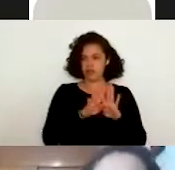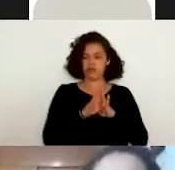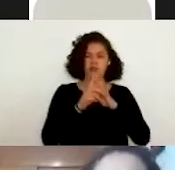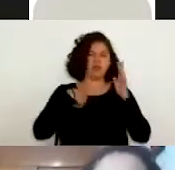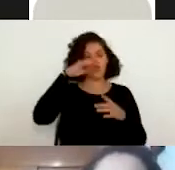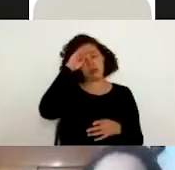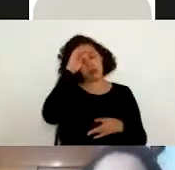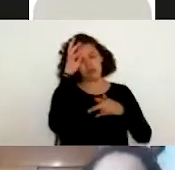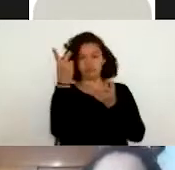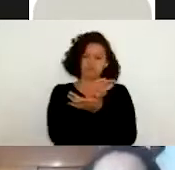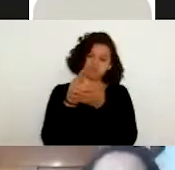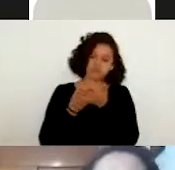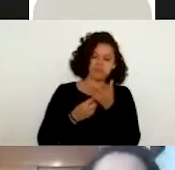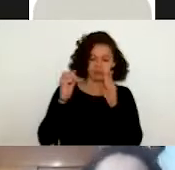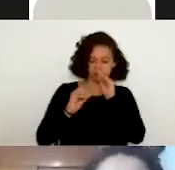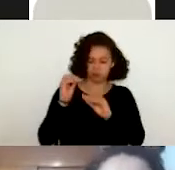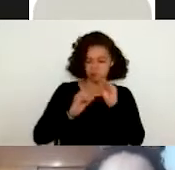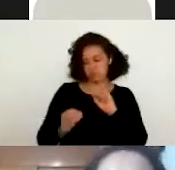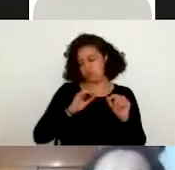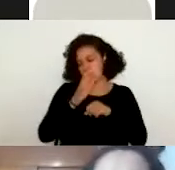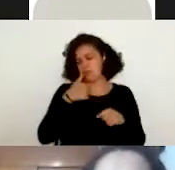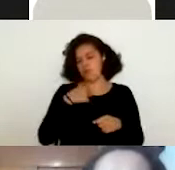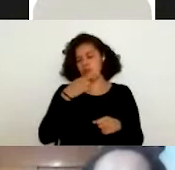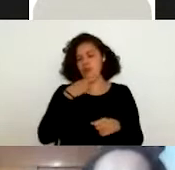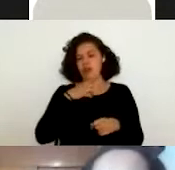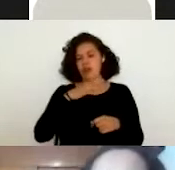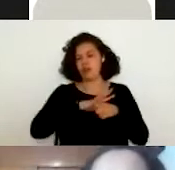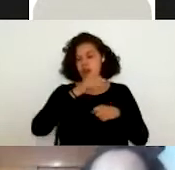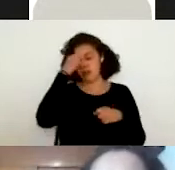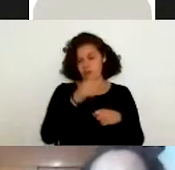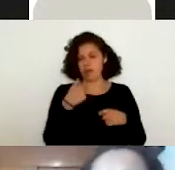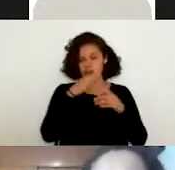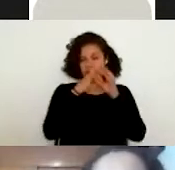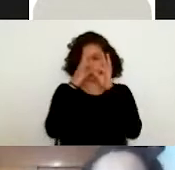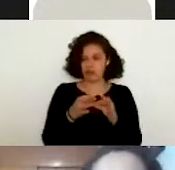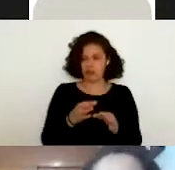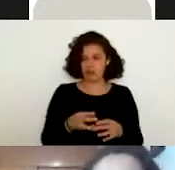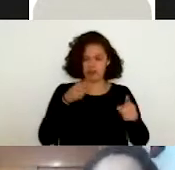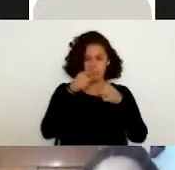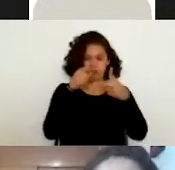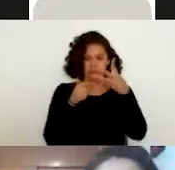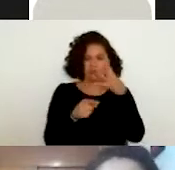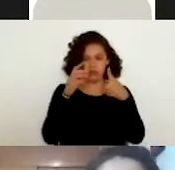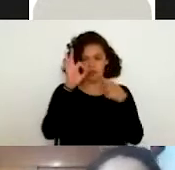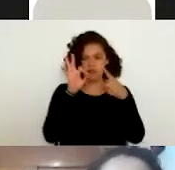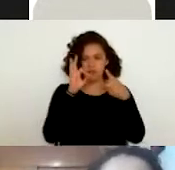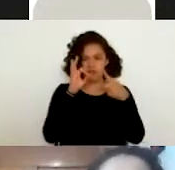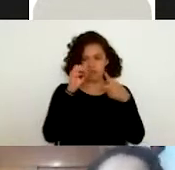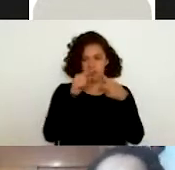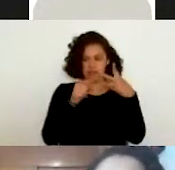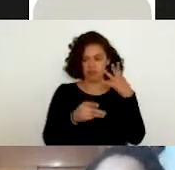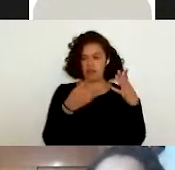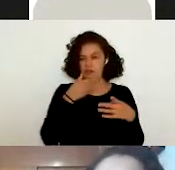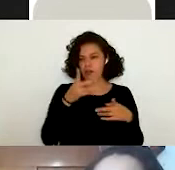qué actividades voy a implementar para llegar a cumplir mi objetivo o el para qué, ¿no?